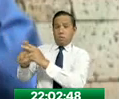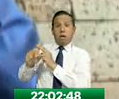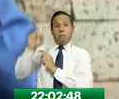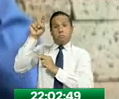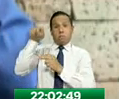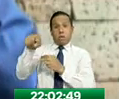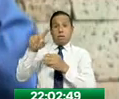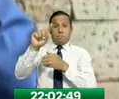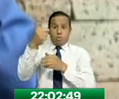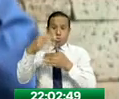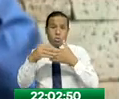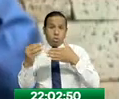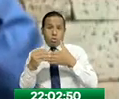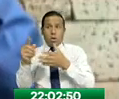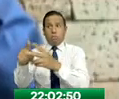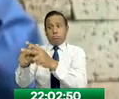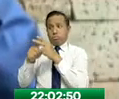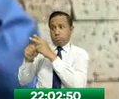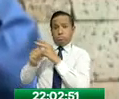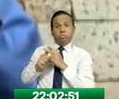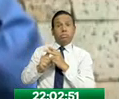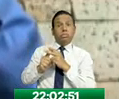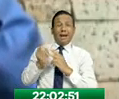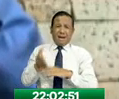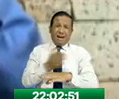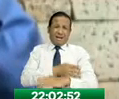$1,000 millones en un momento